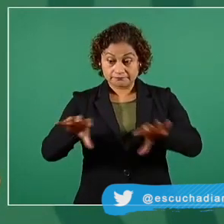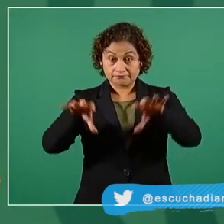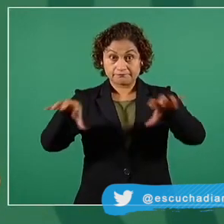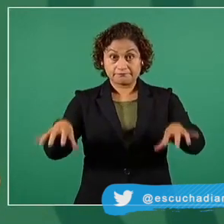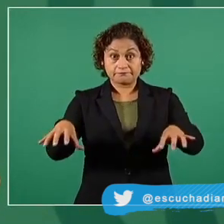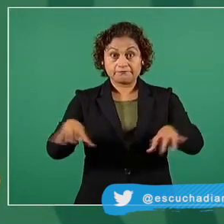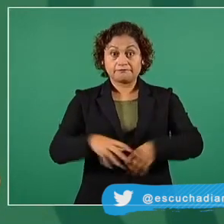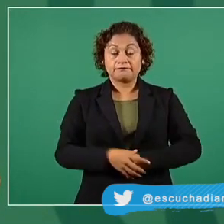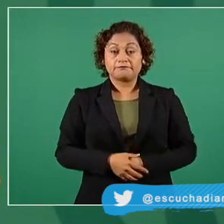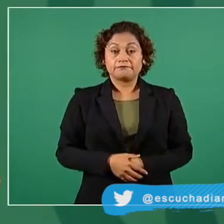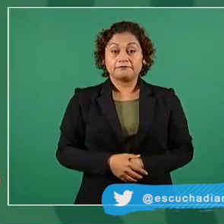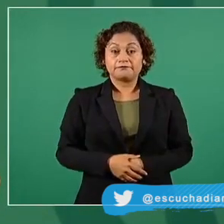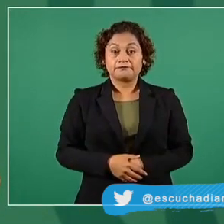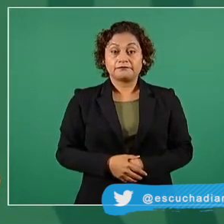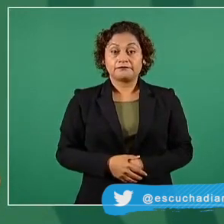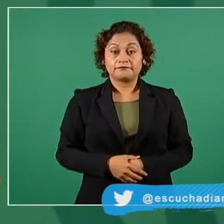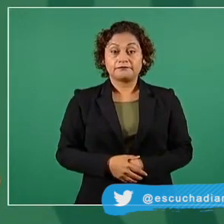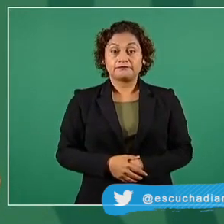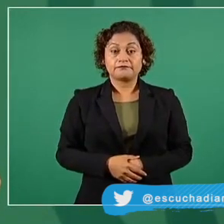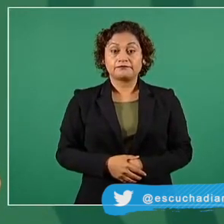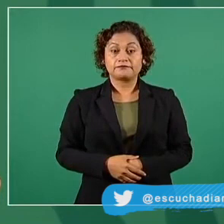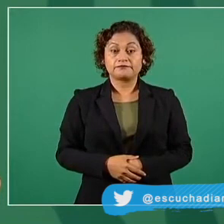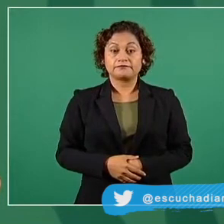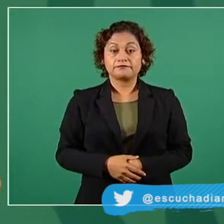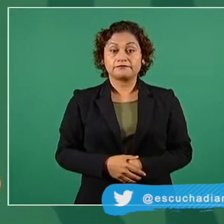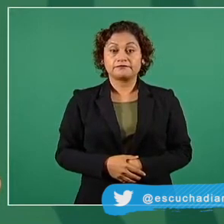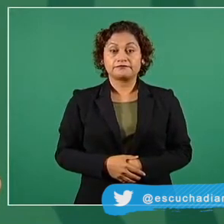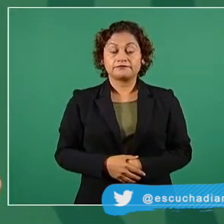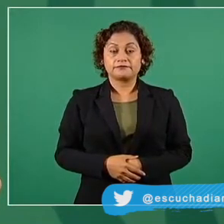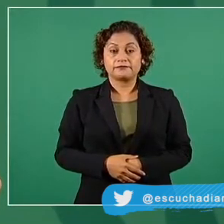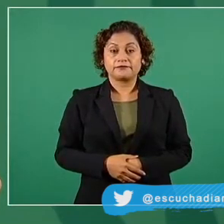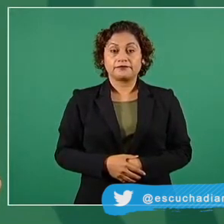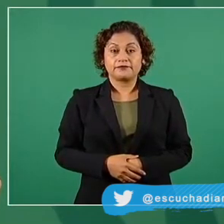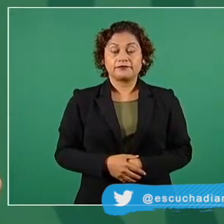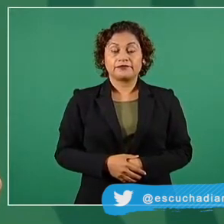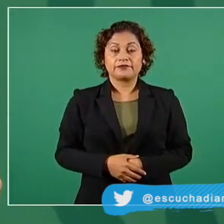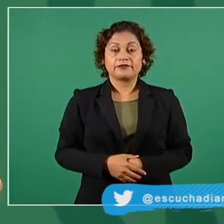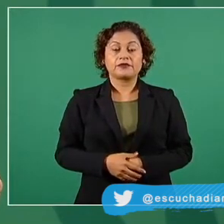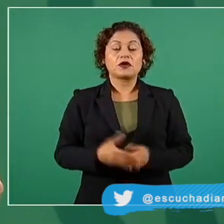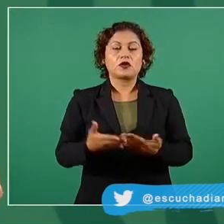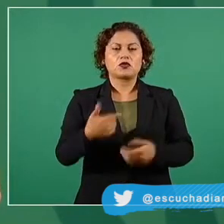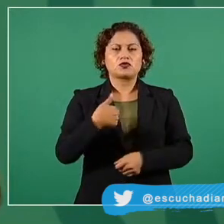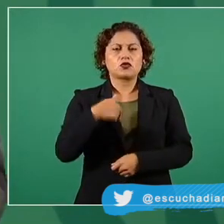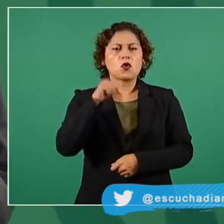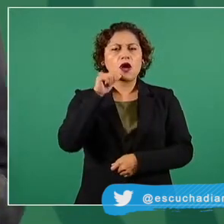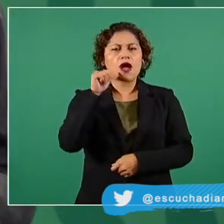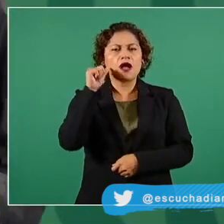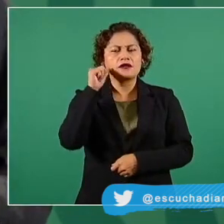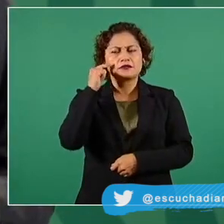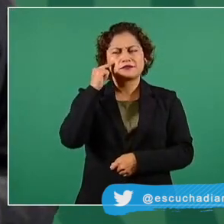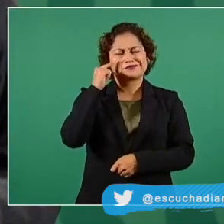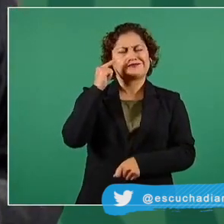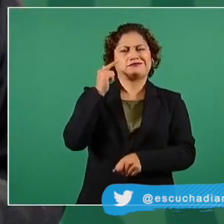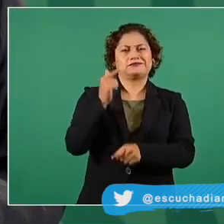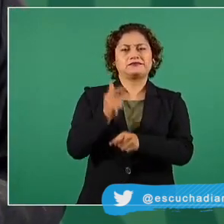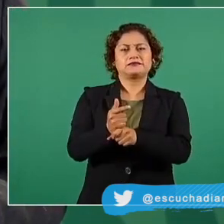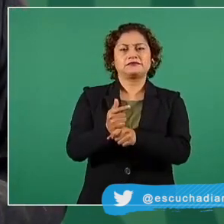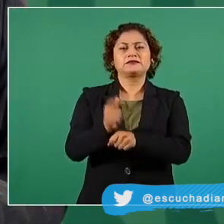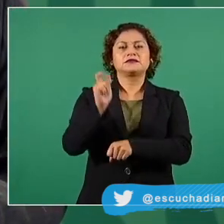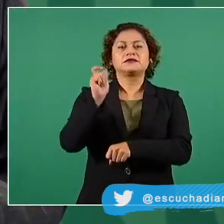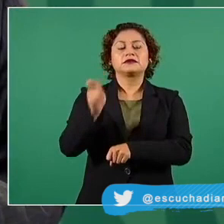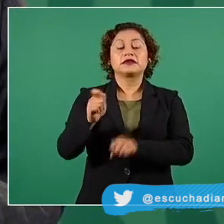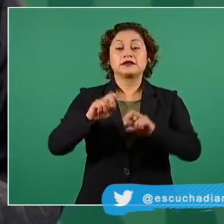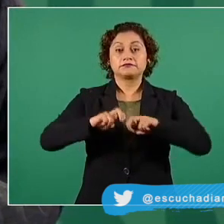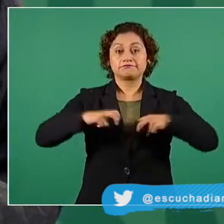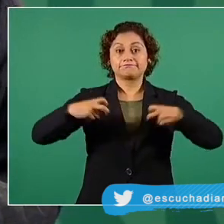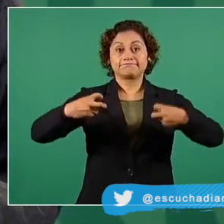arreglarían las calles. También agradeció que el paro en la distribución de gas finalizara porque los afectados son las familias, hogares y